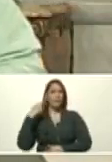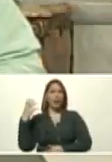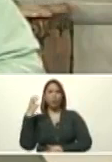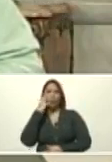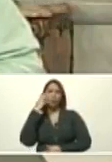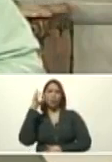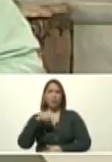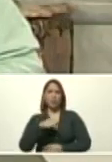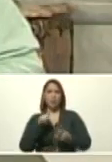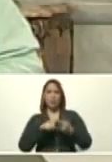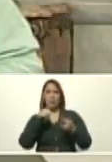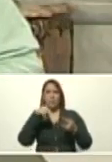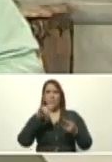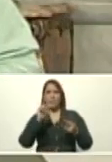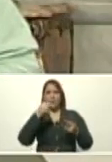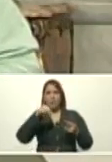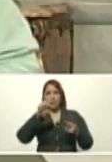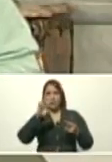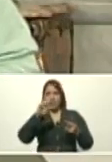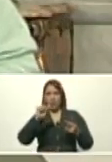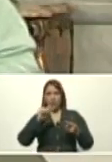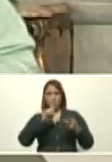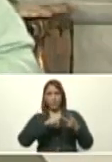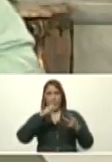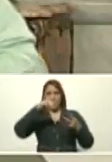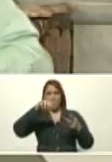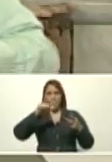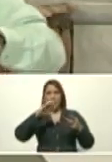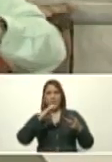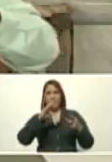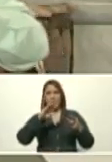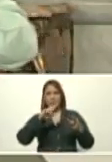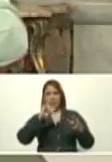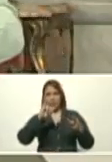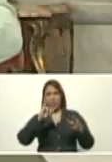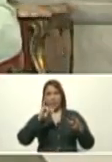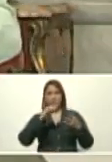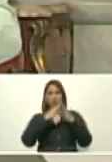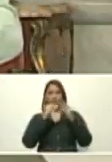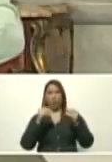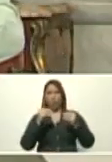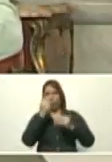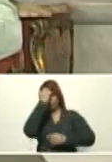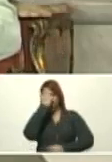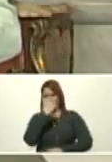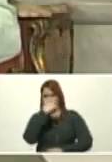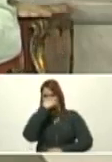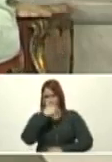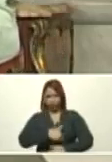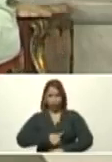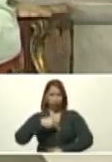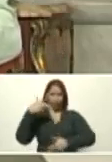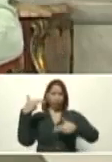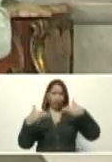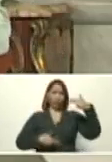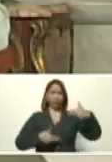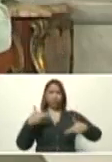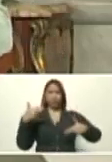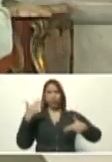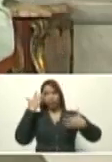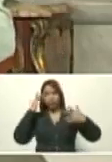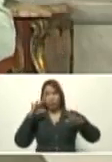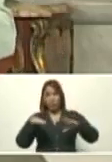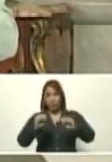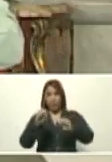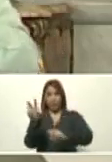Piñera, a Mauricio Macri y a todos los bandidos que pretendieron